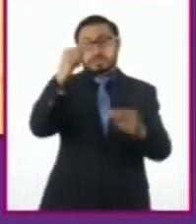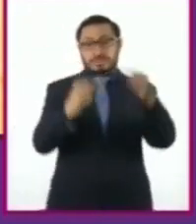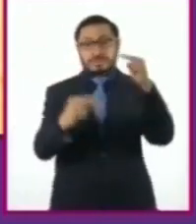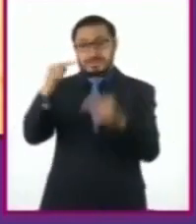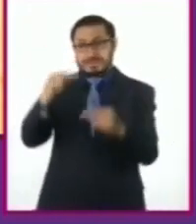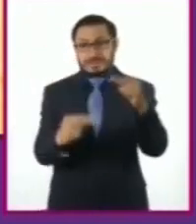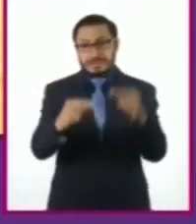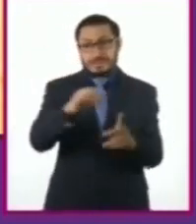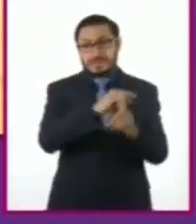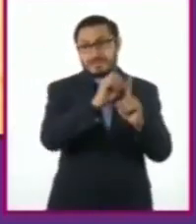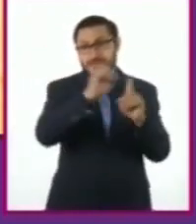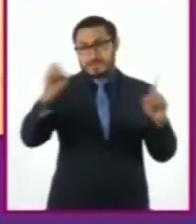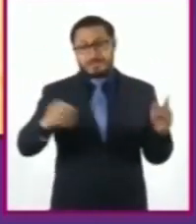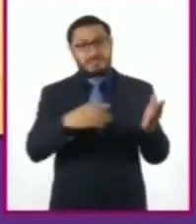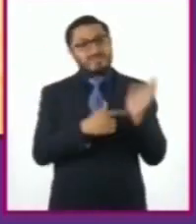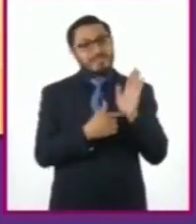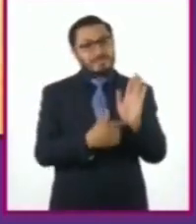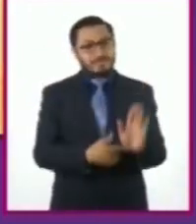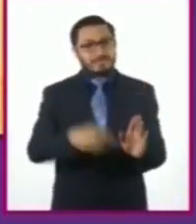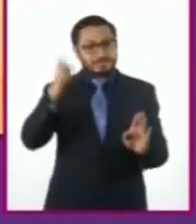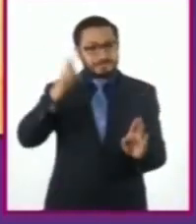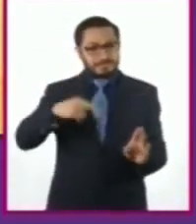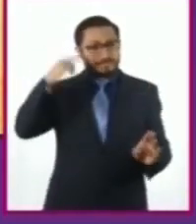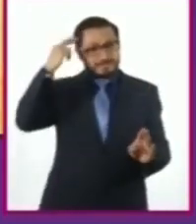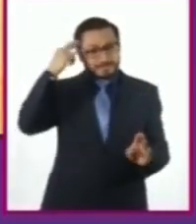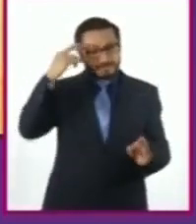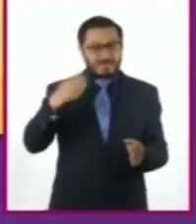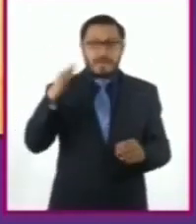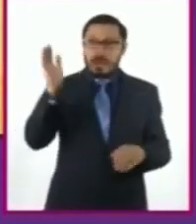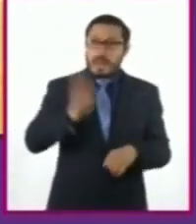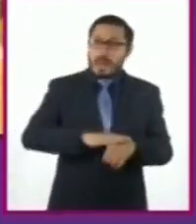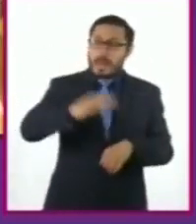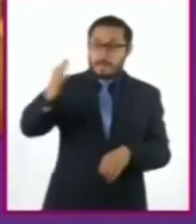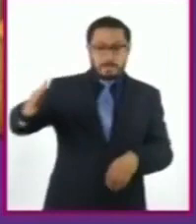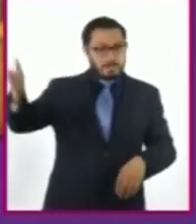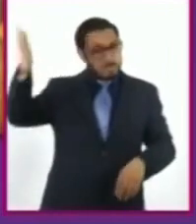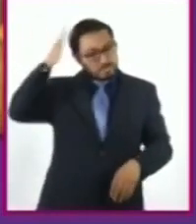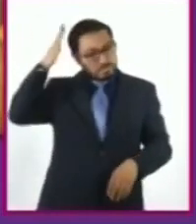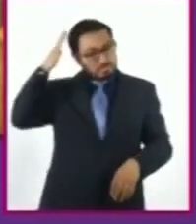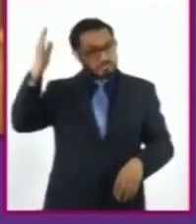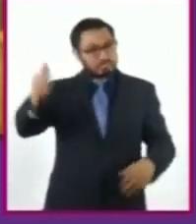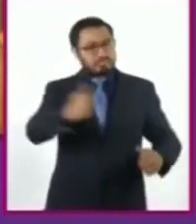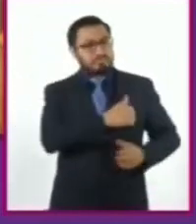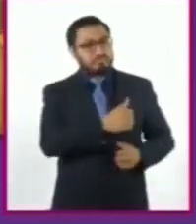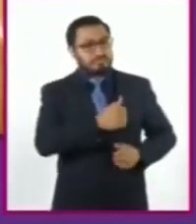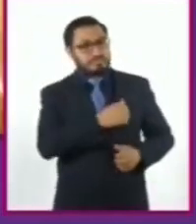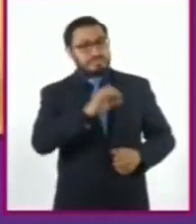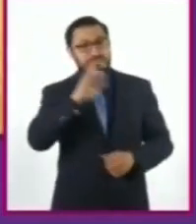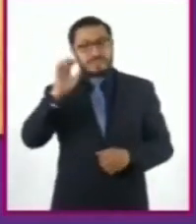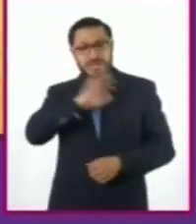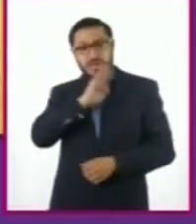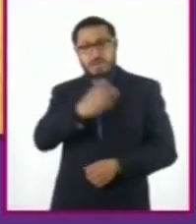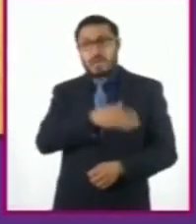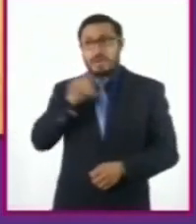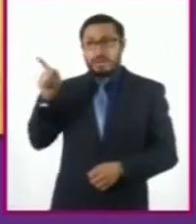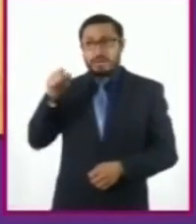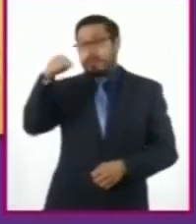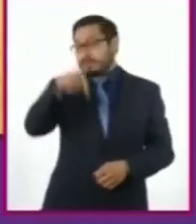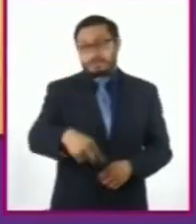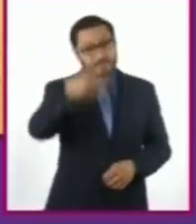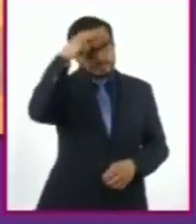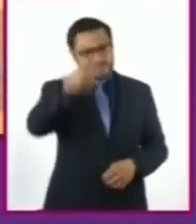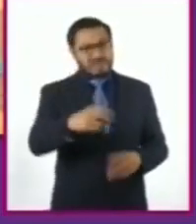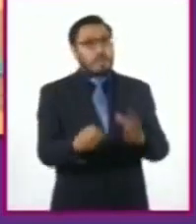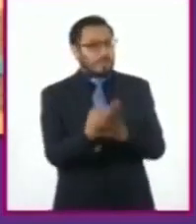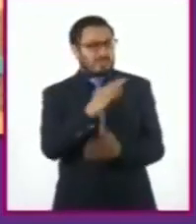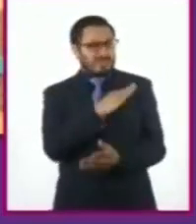la siguiente manera. El rey era la máxima figura de autoridad, tanto en España como en la Nueva España.